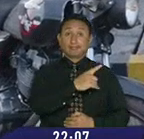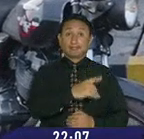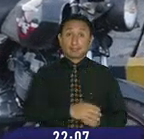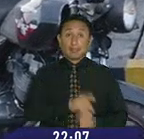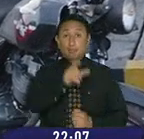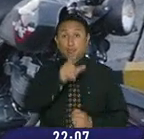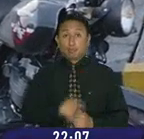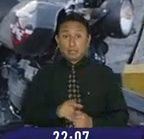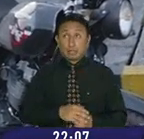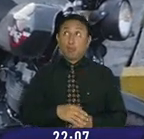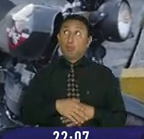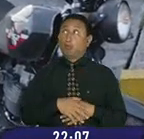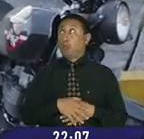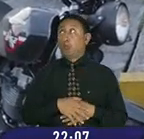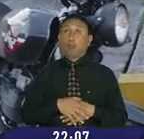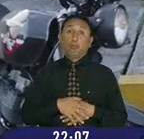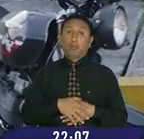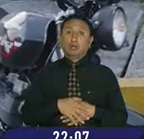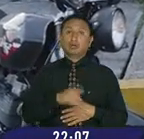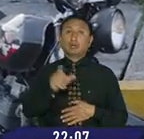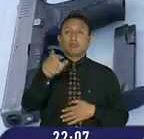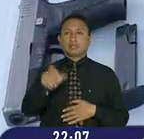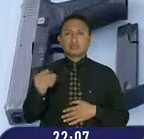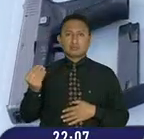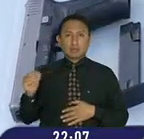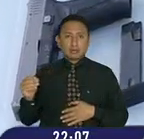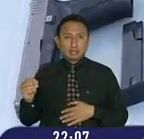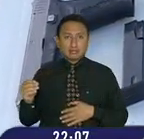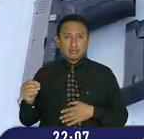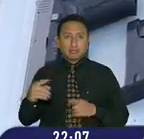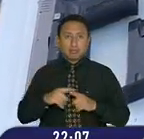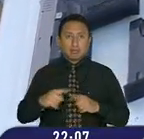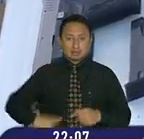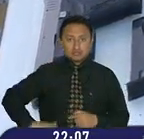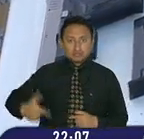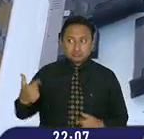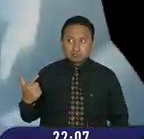de angelitos, uno de los capturados menor de edad, pero con tremenda